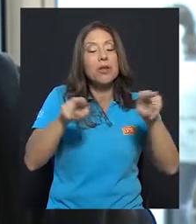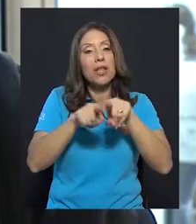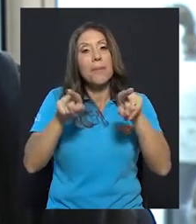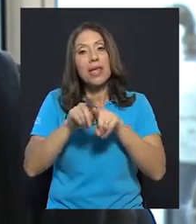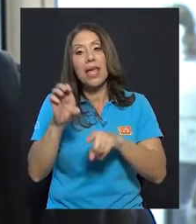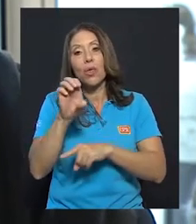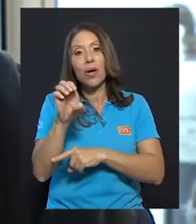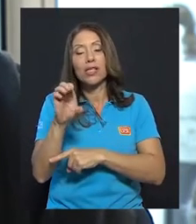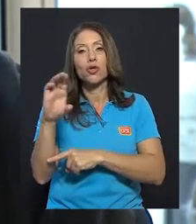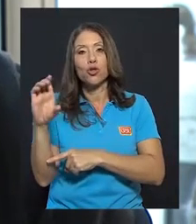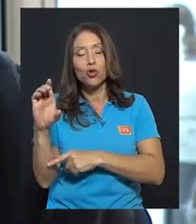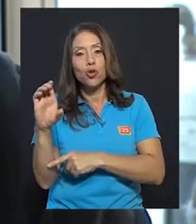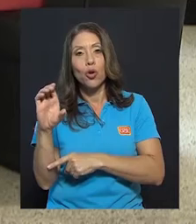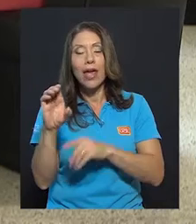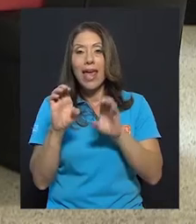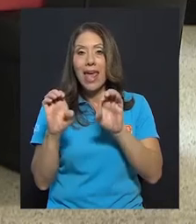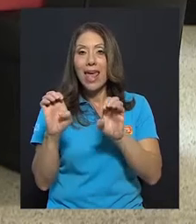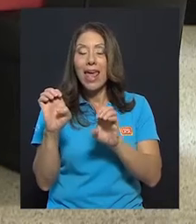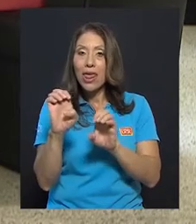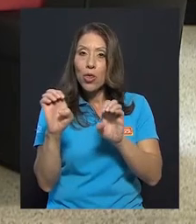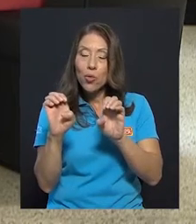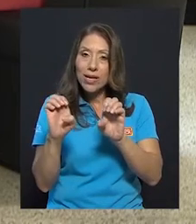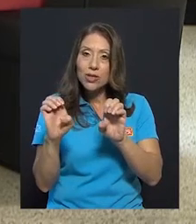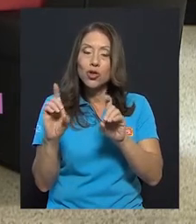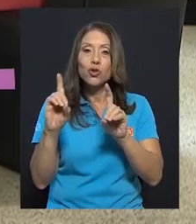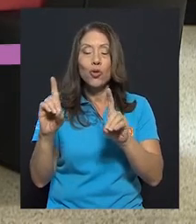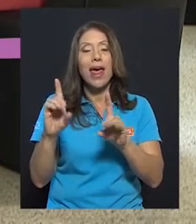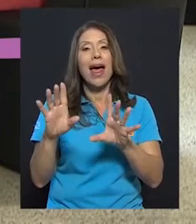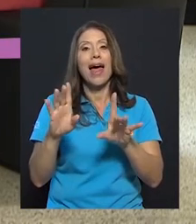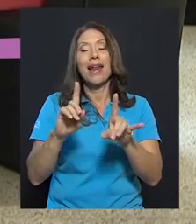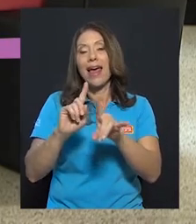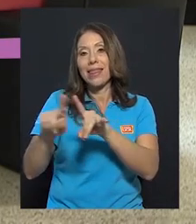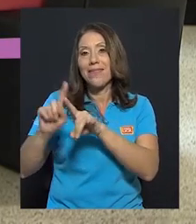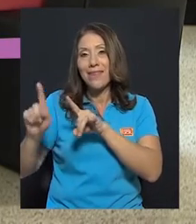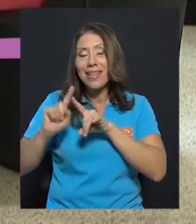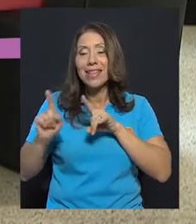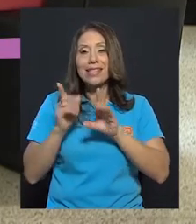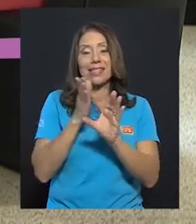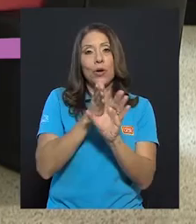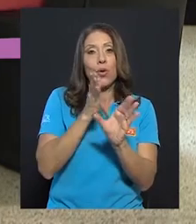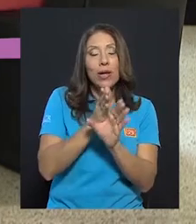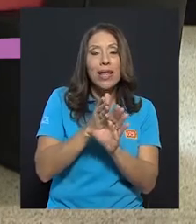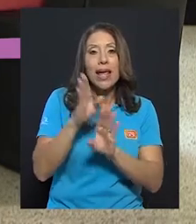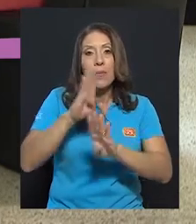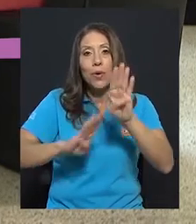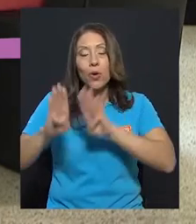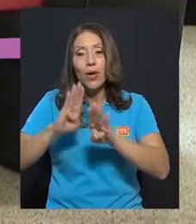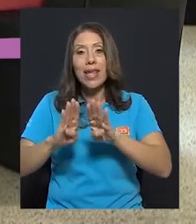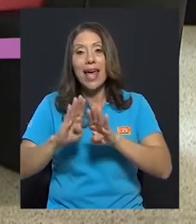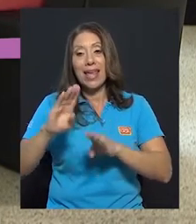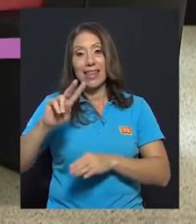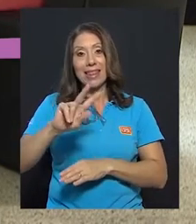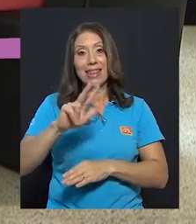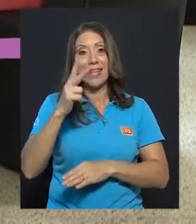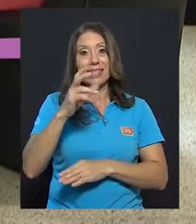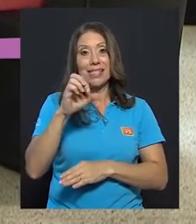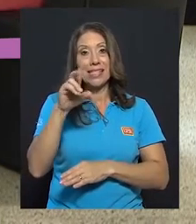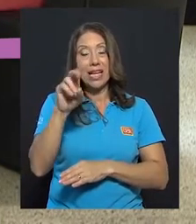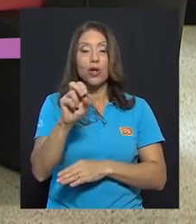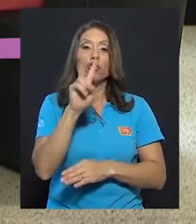ciudadana, educación para la vida cotidiana, en psicología, en biología, y dos programas específicos en tercer